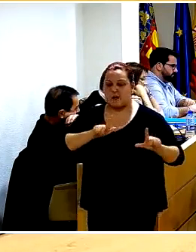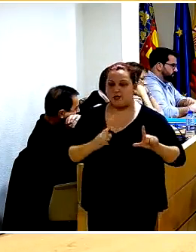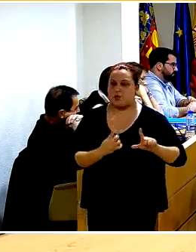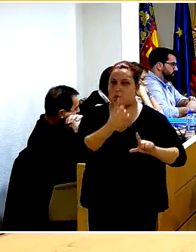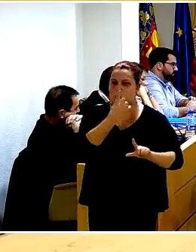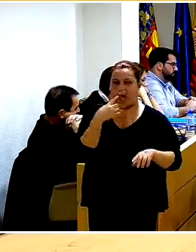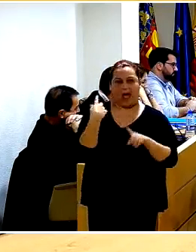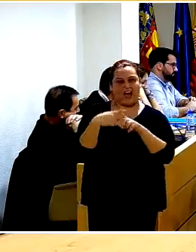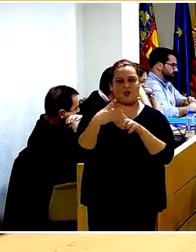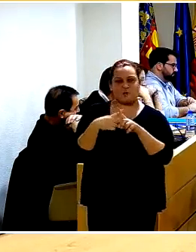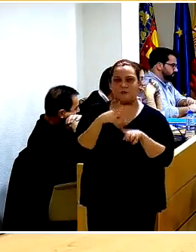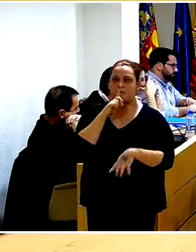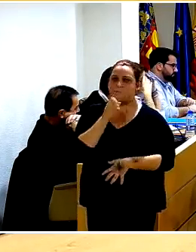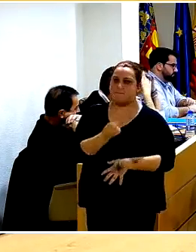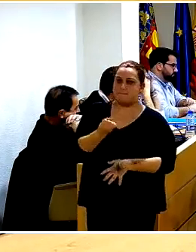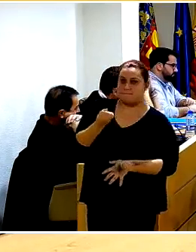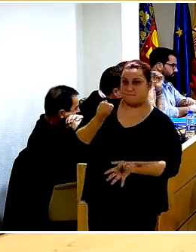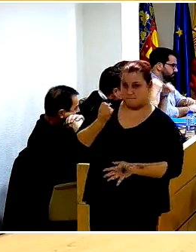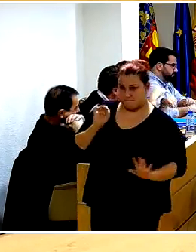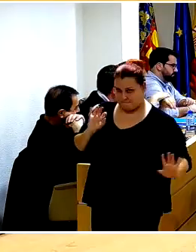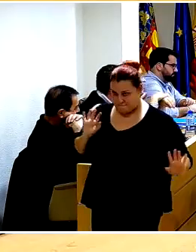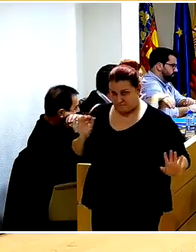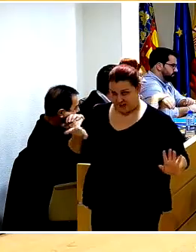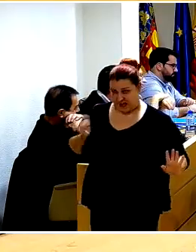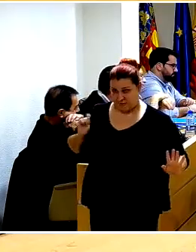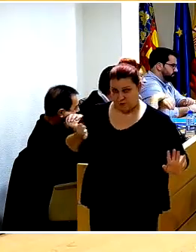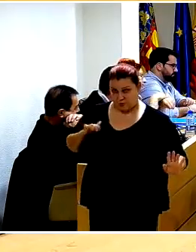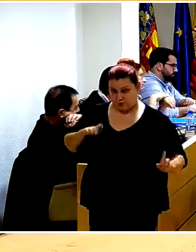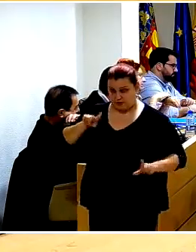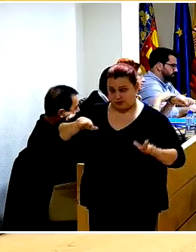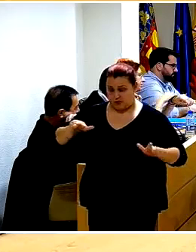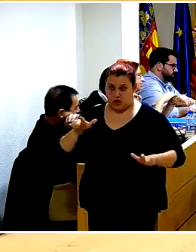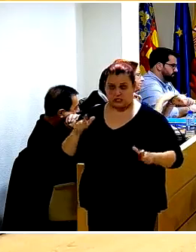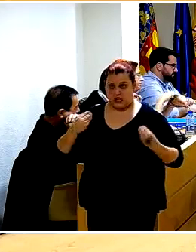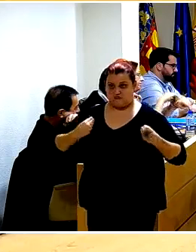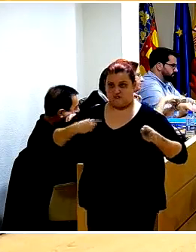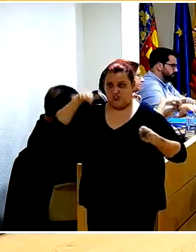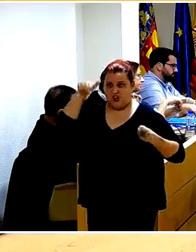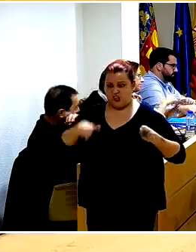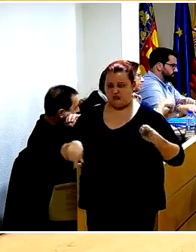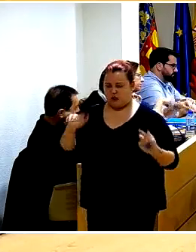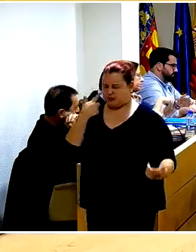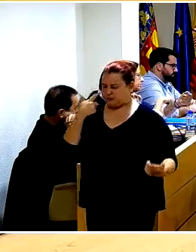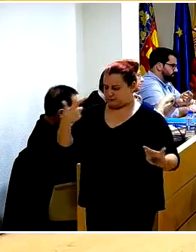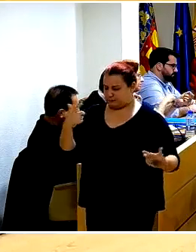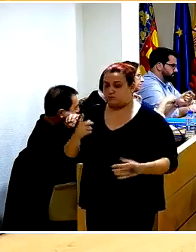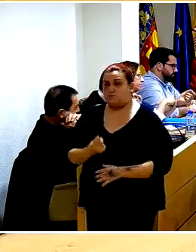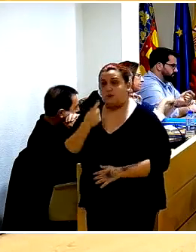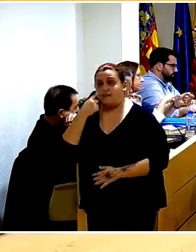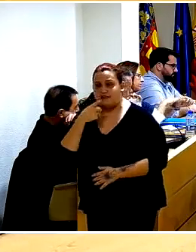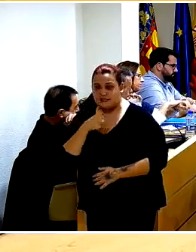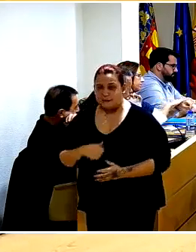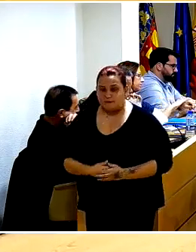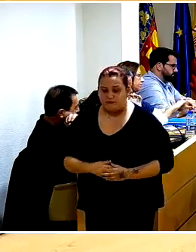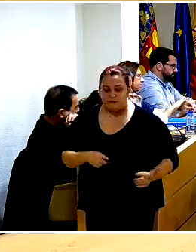ustedes no han mencionado deliberadamente, pero que a la ciudadanía le llama mucho la atención. Fíjese, dentro del